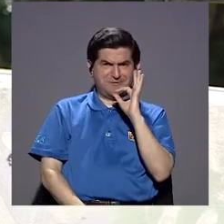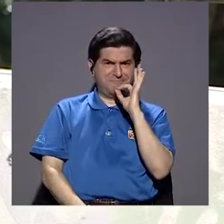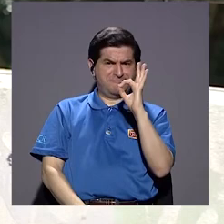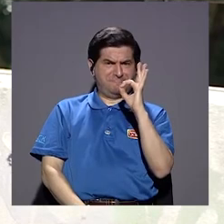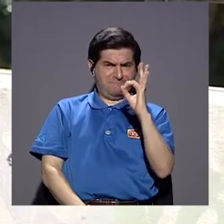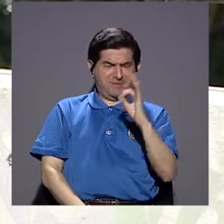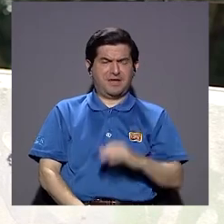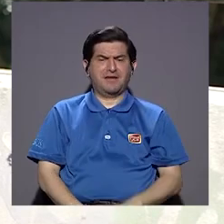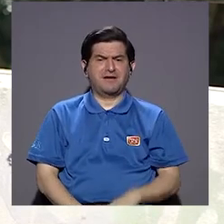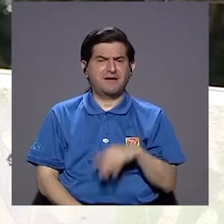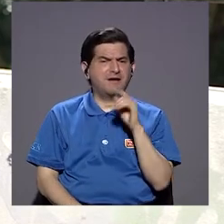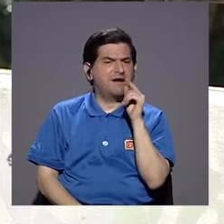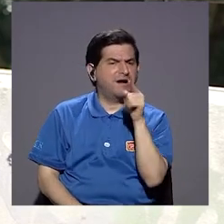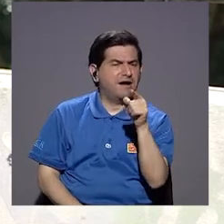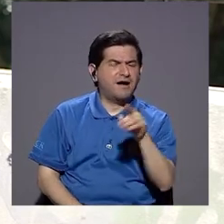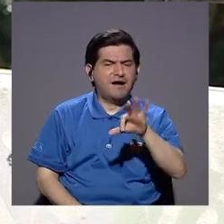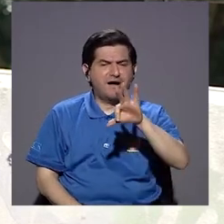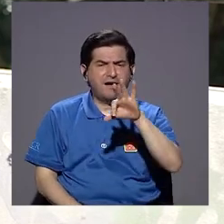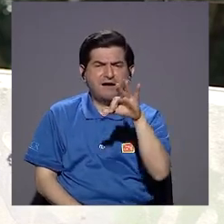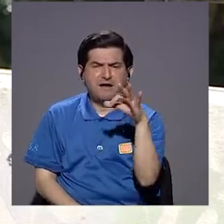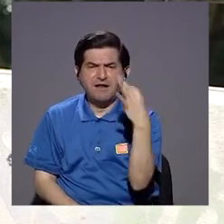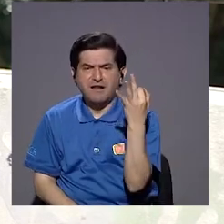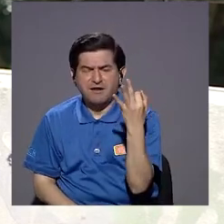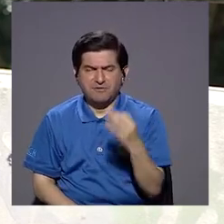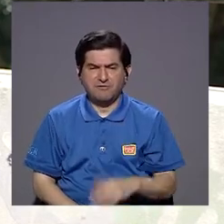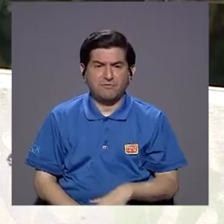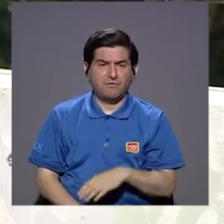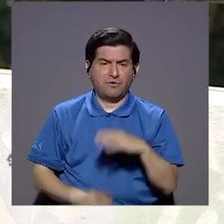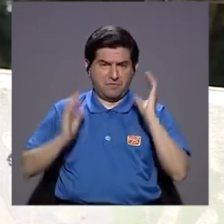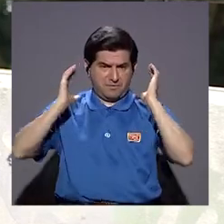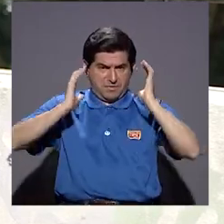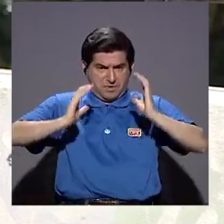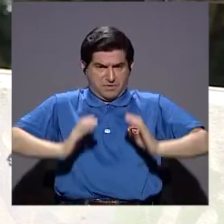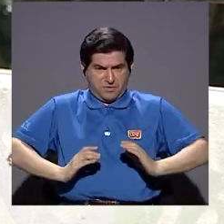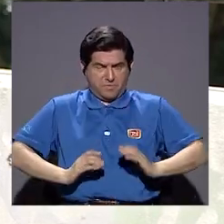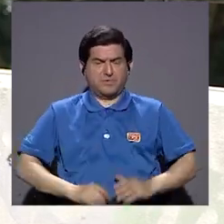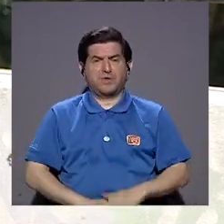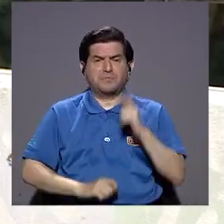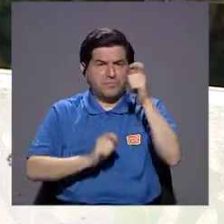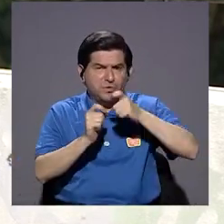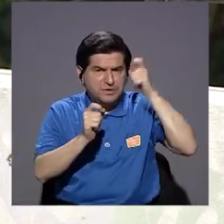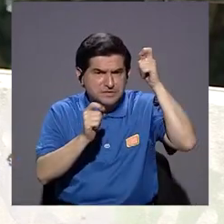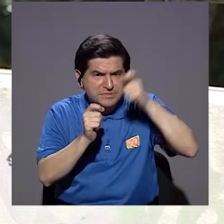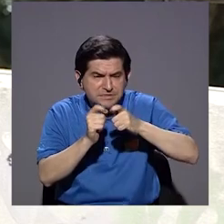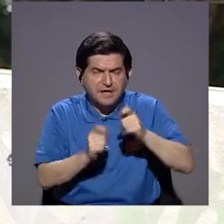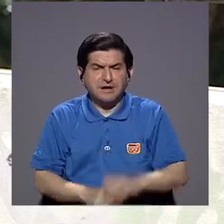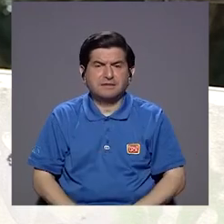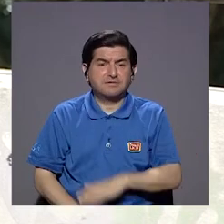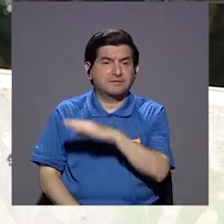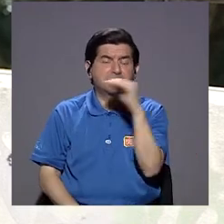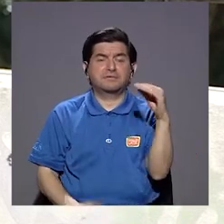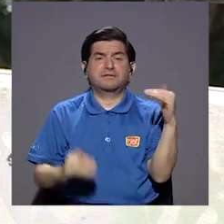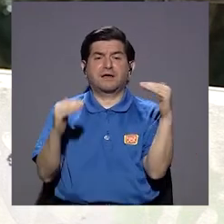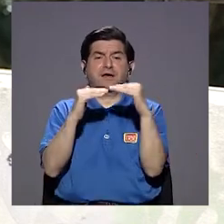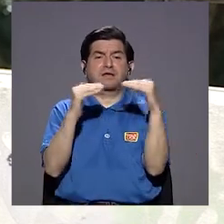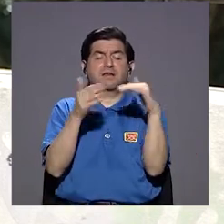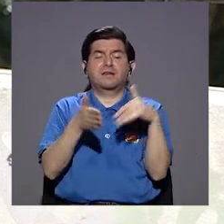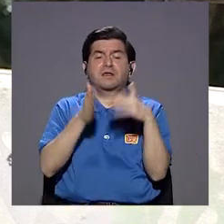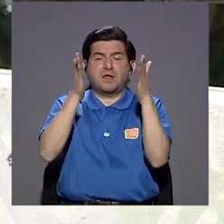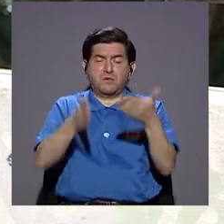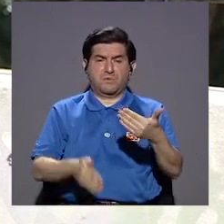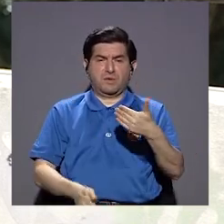muy bien cuál es la postura, ¿verdad?, del cuerpo en la pose, cuál es el nivel